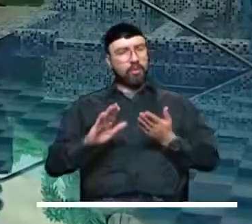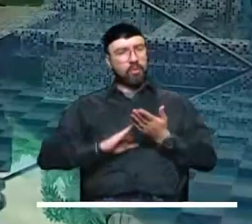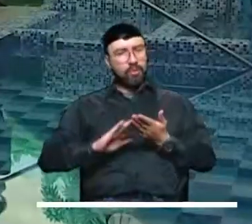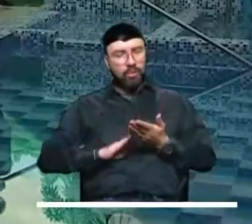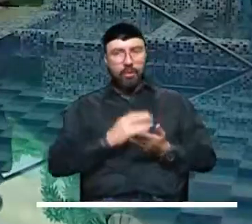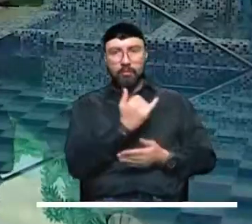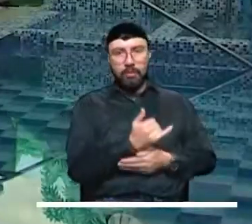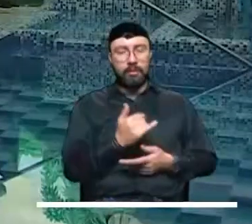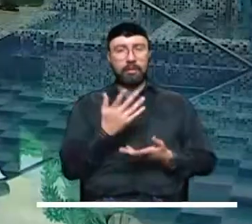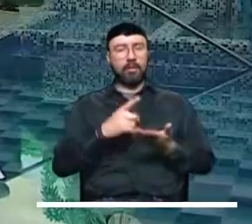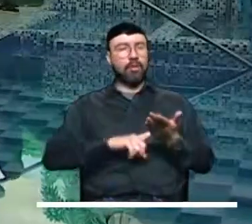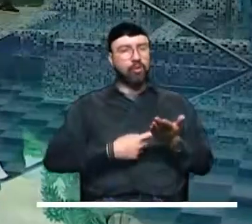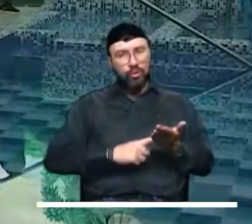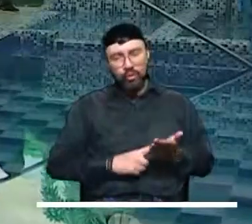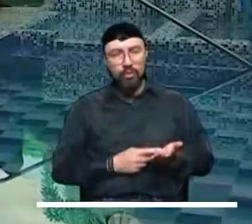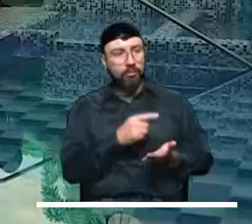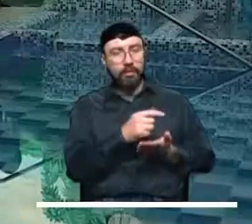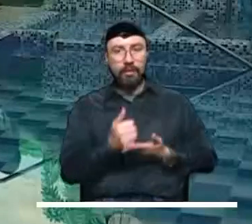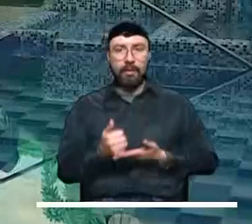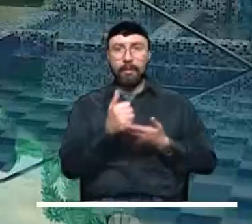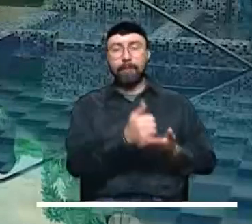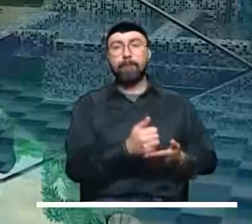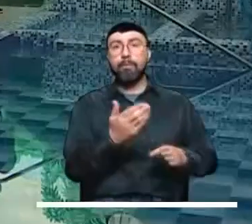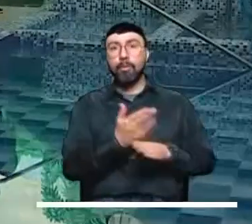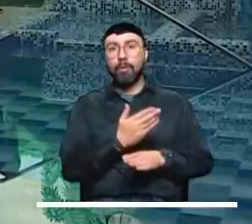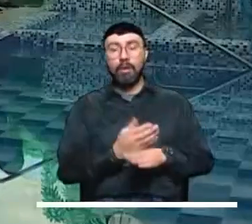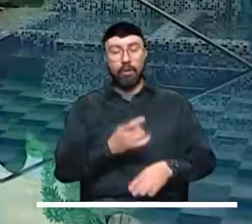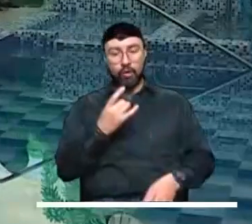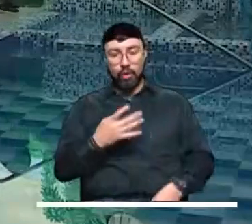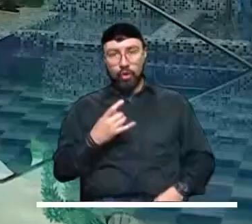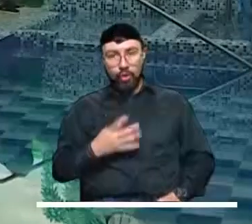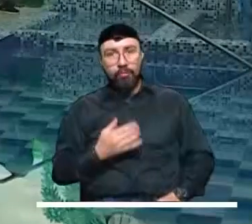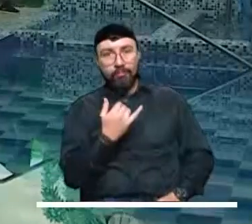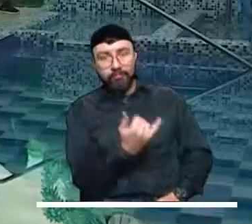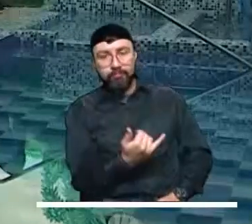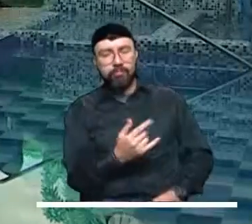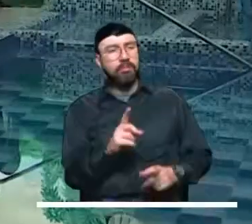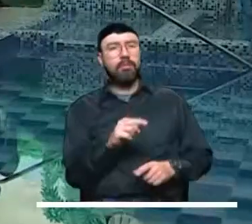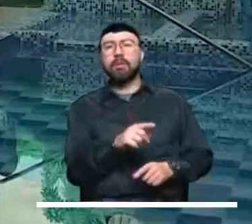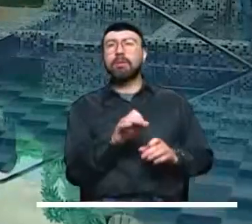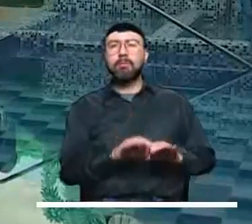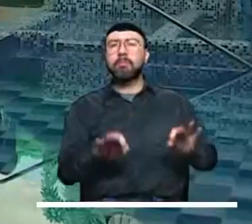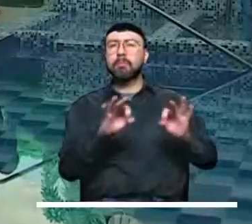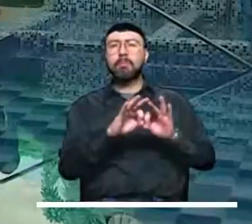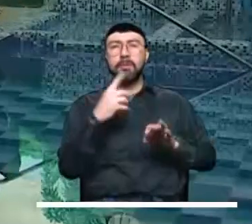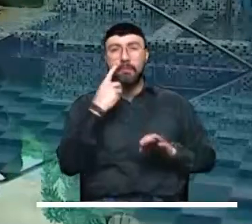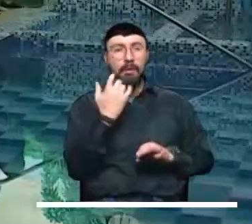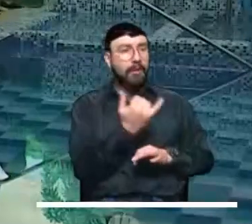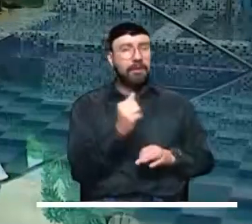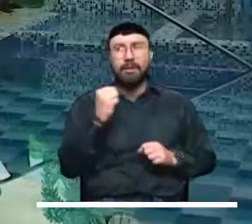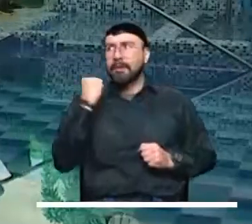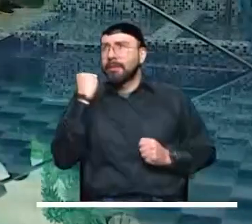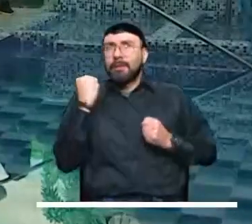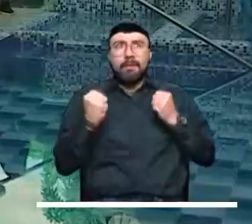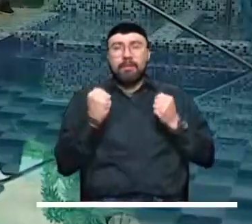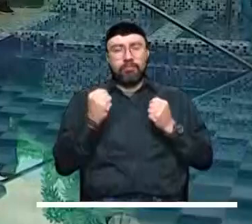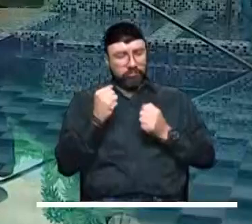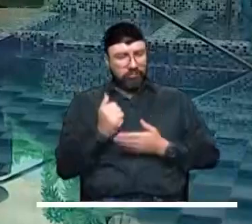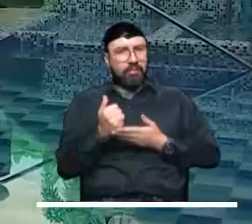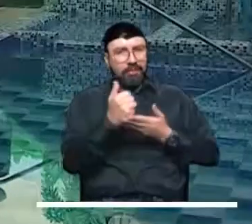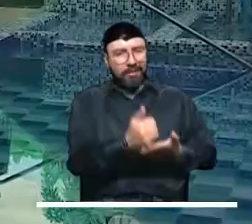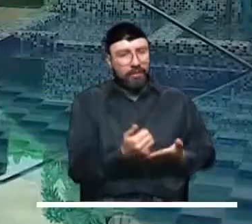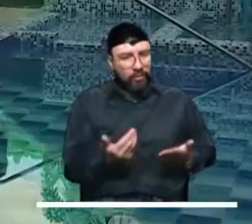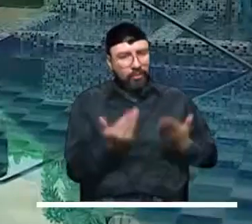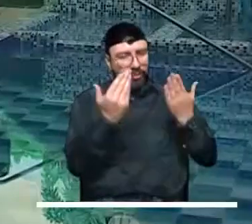insomnio, corregir problemas de dolores y, el más importante, la ansiedad. Entonces,